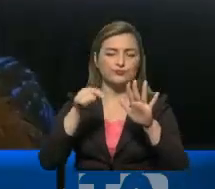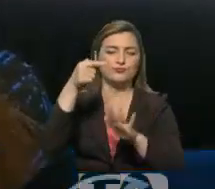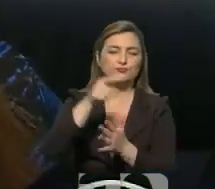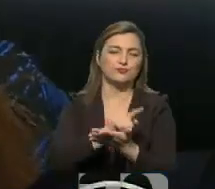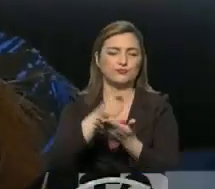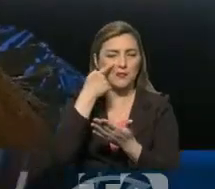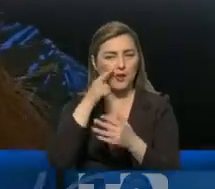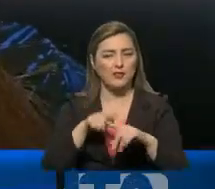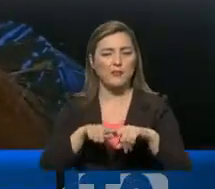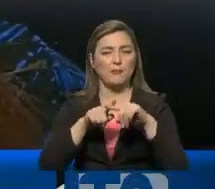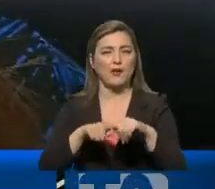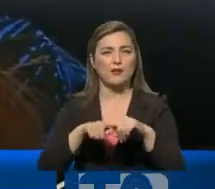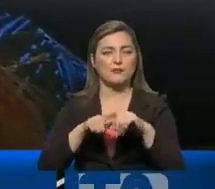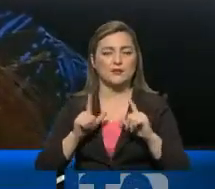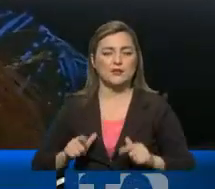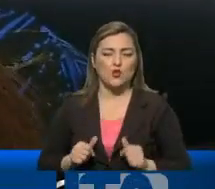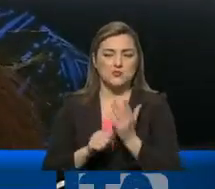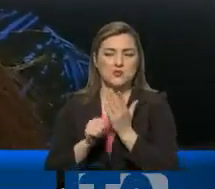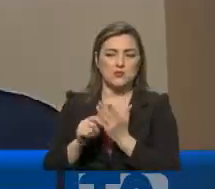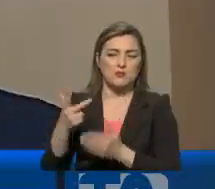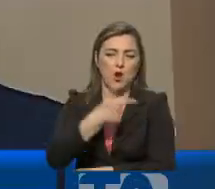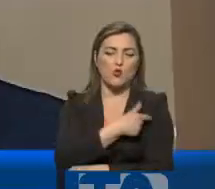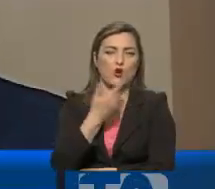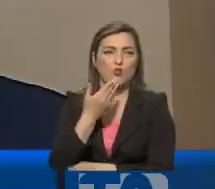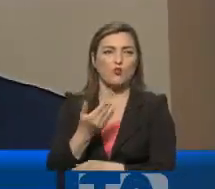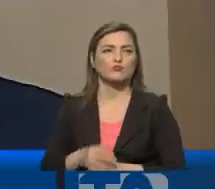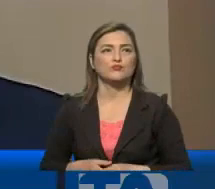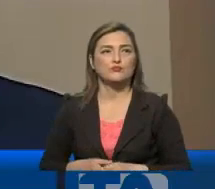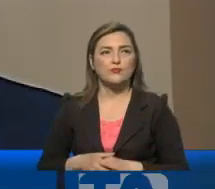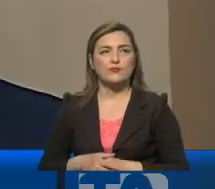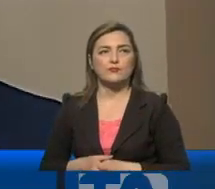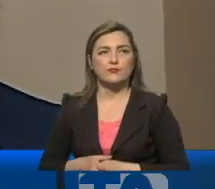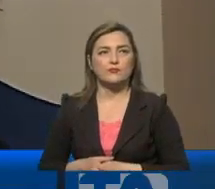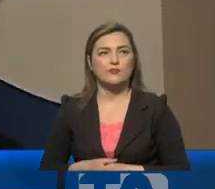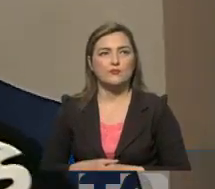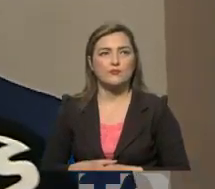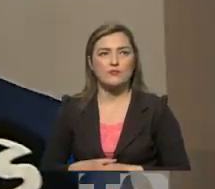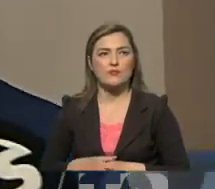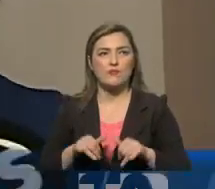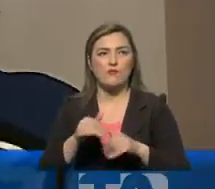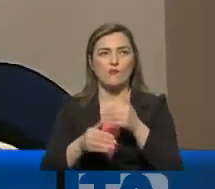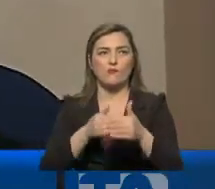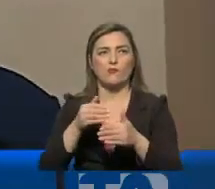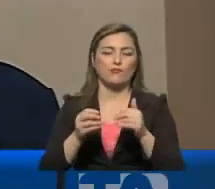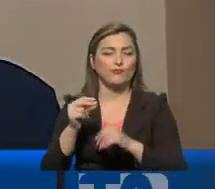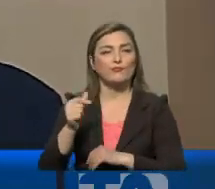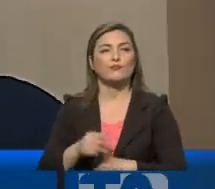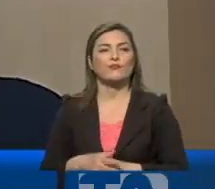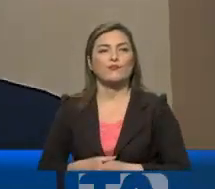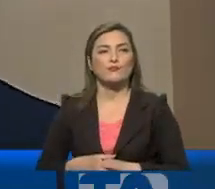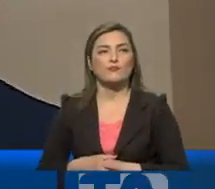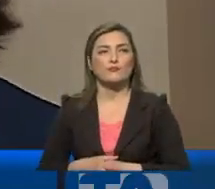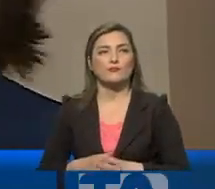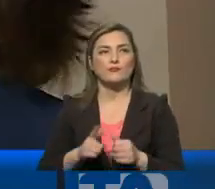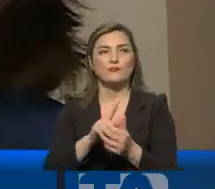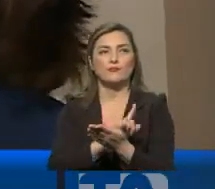depende de cómo va diciendo una salud que están las vacunas disponibles pero vamos que se haga de manera continua y cada vez más acelerada hasta